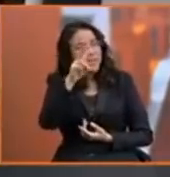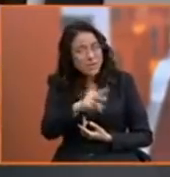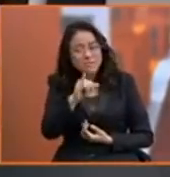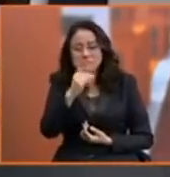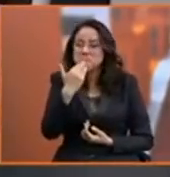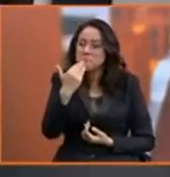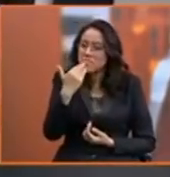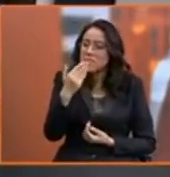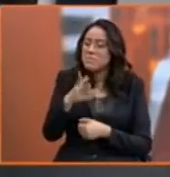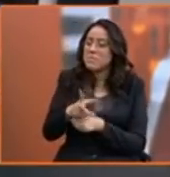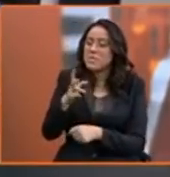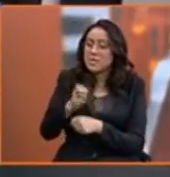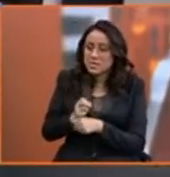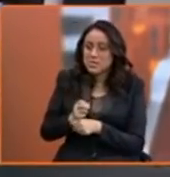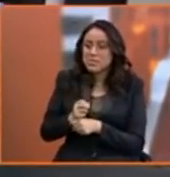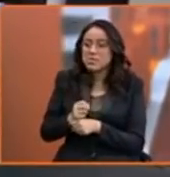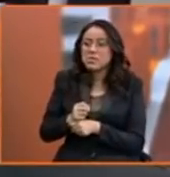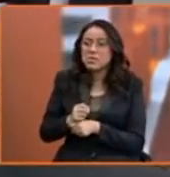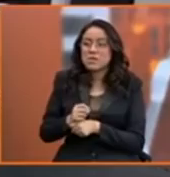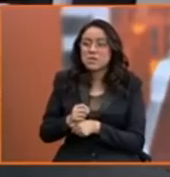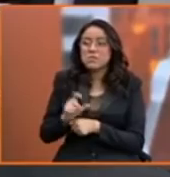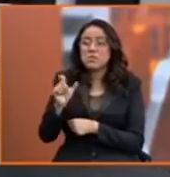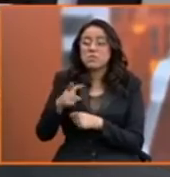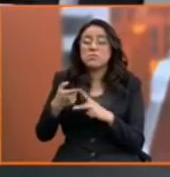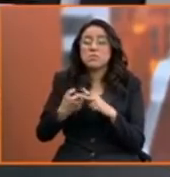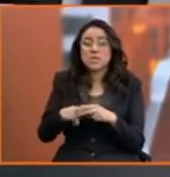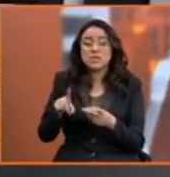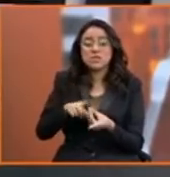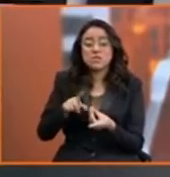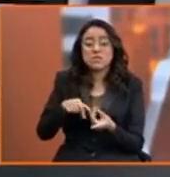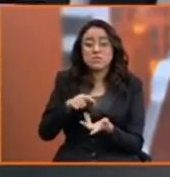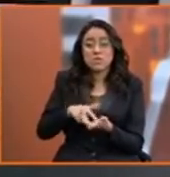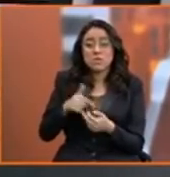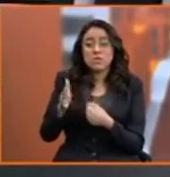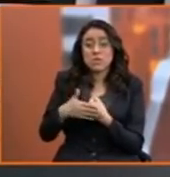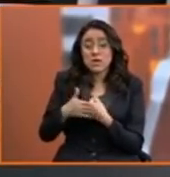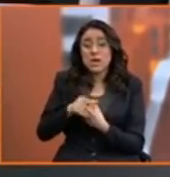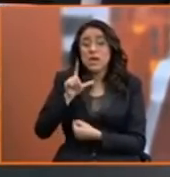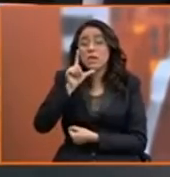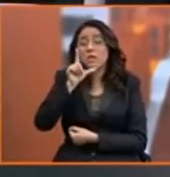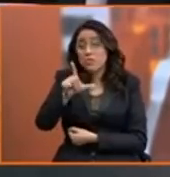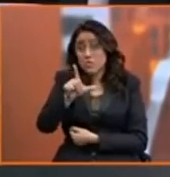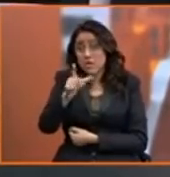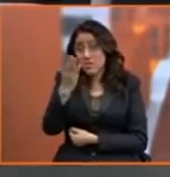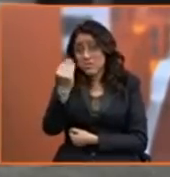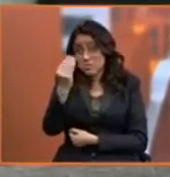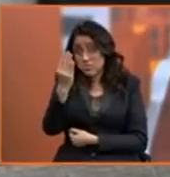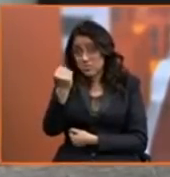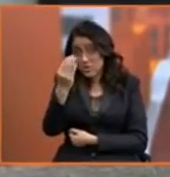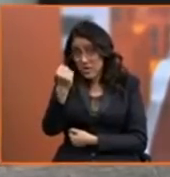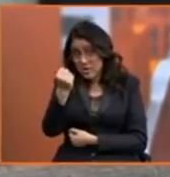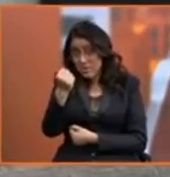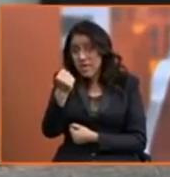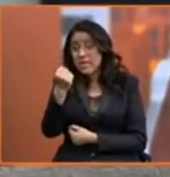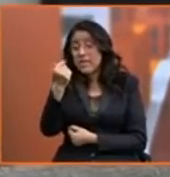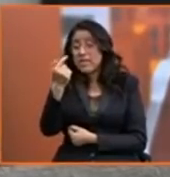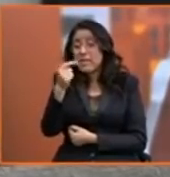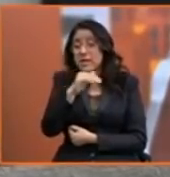La invitación, María Fernanda, entonces. Claro. ¿Cuándo inicia y en dónde? Bueno, ya estrenamos este lunes a las 9:30 de la noche.